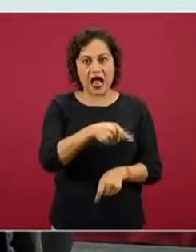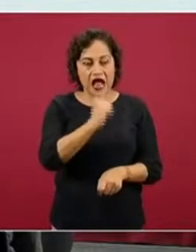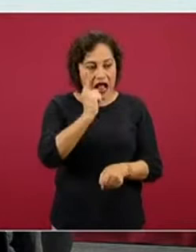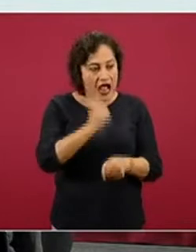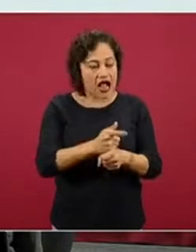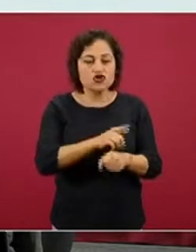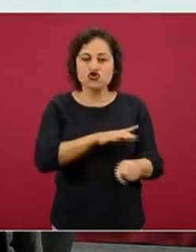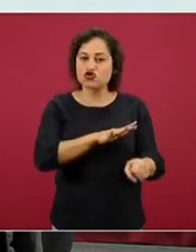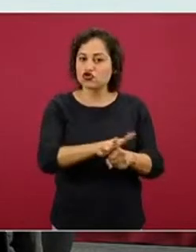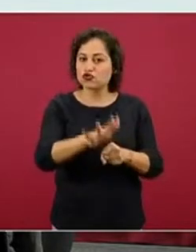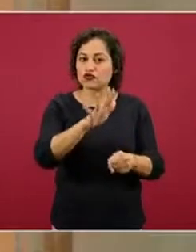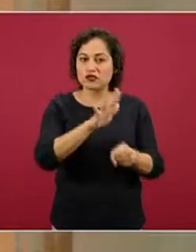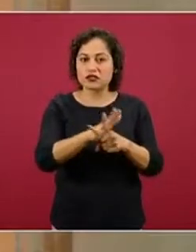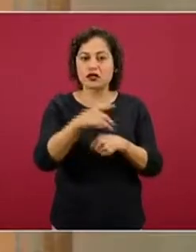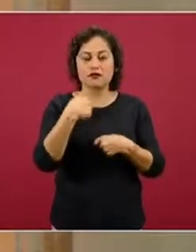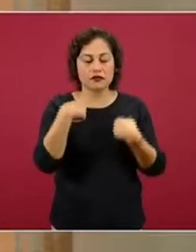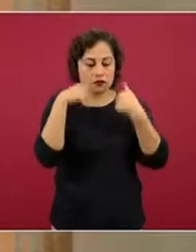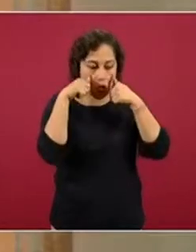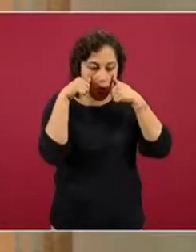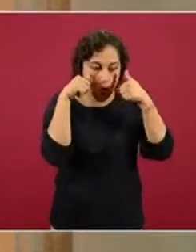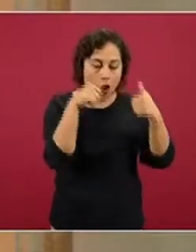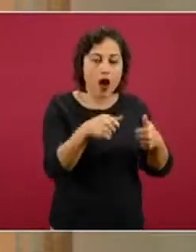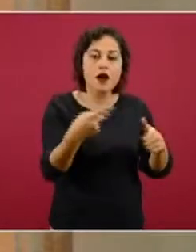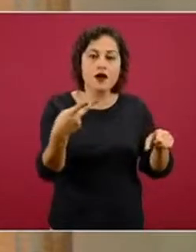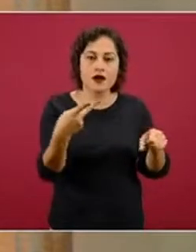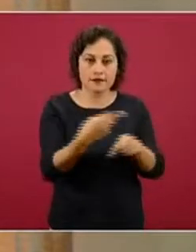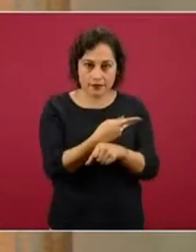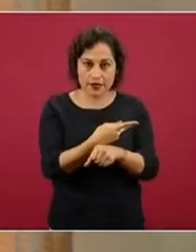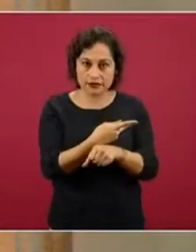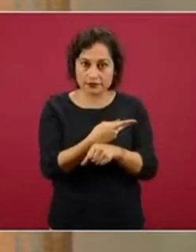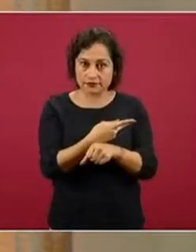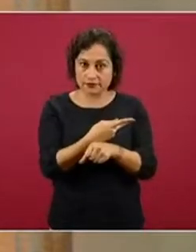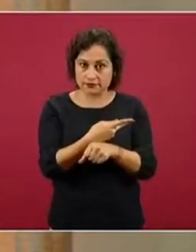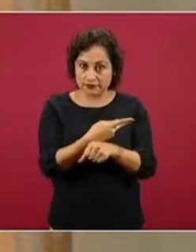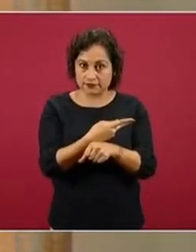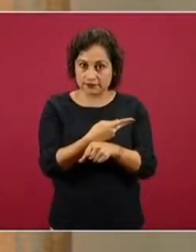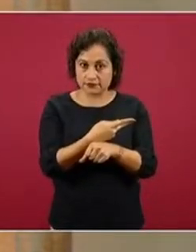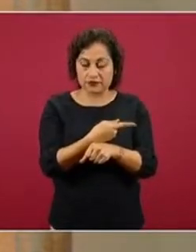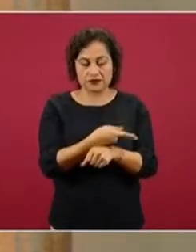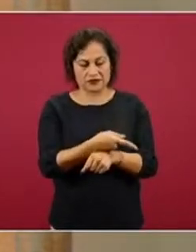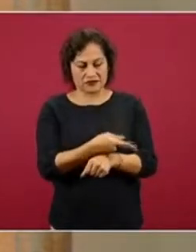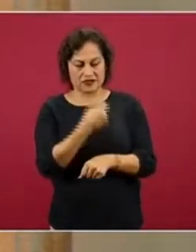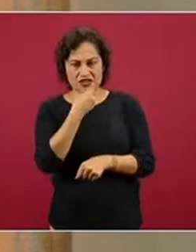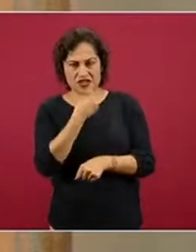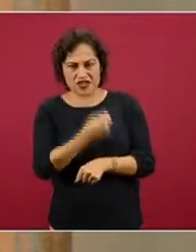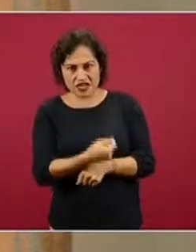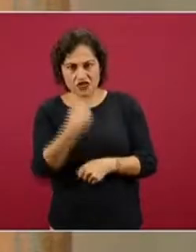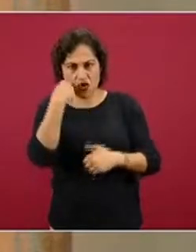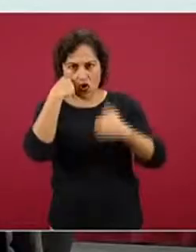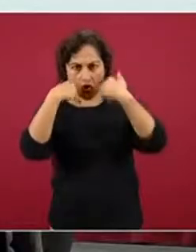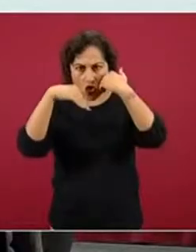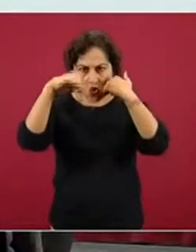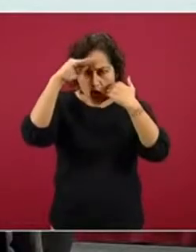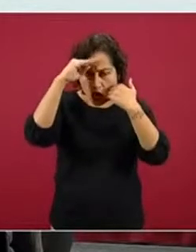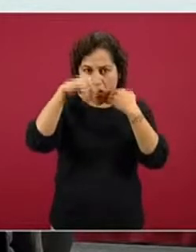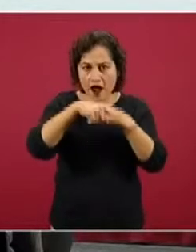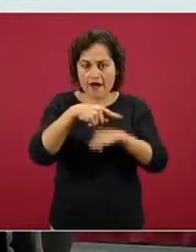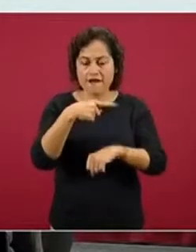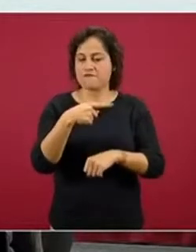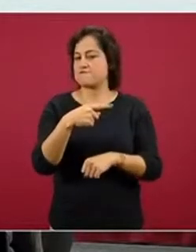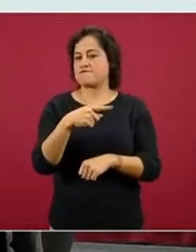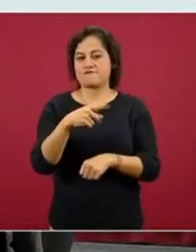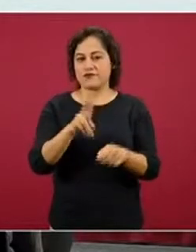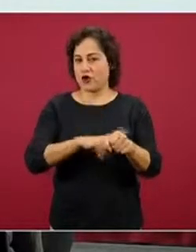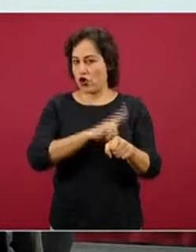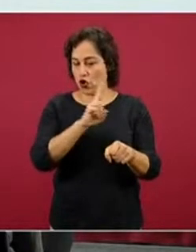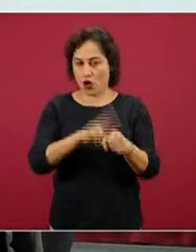un síntoma que a mí me tiene que llamar la atención y decir, no es normal que mi niña o mi niño tenga fiebre.